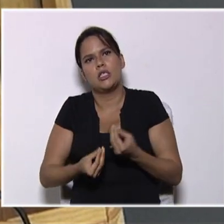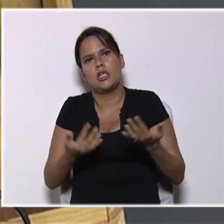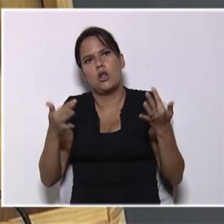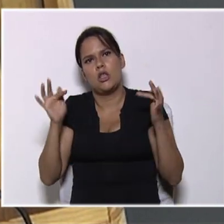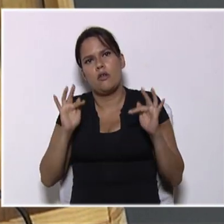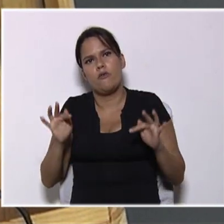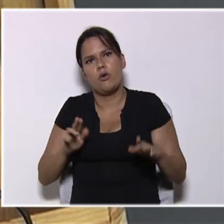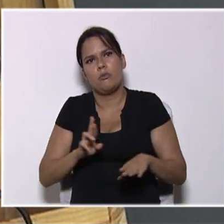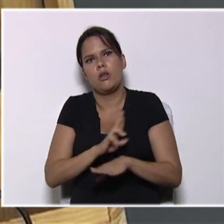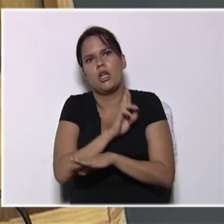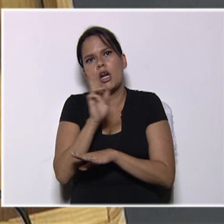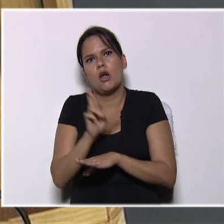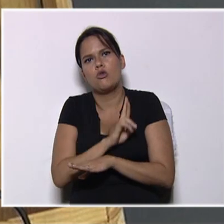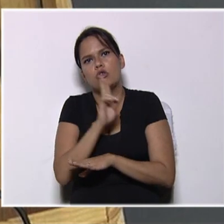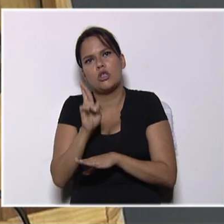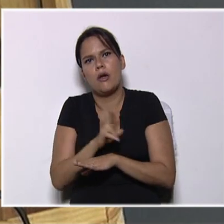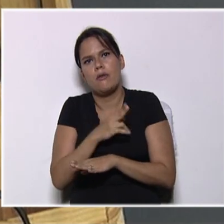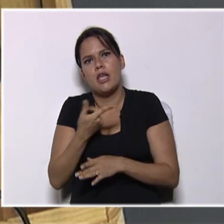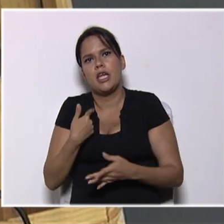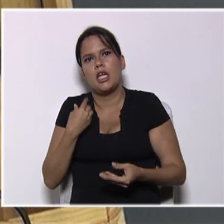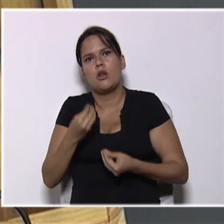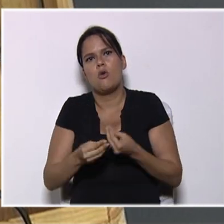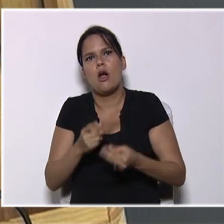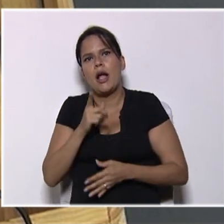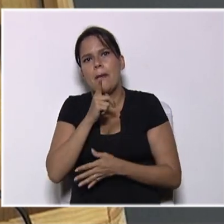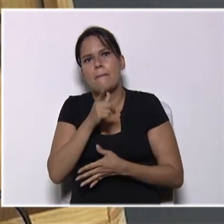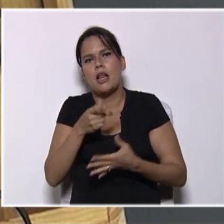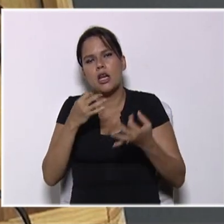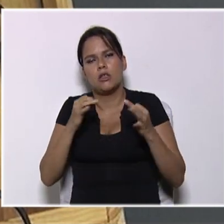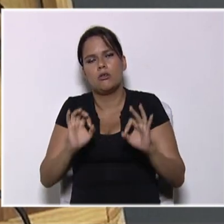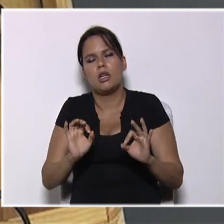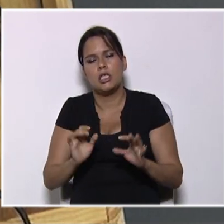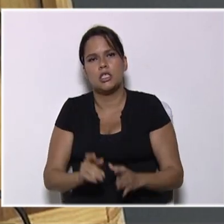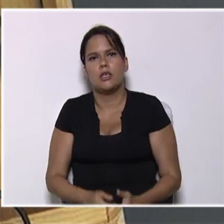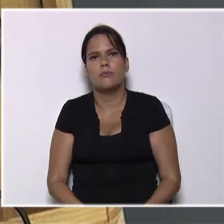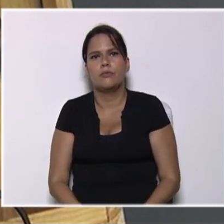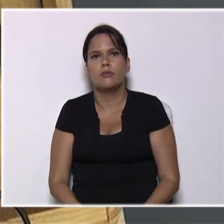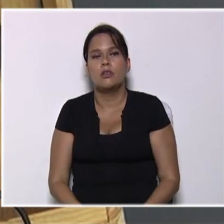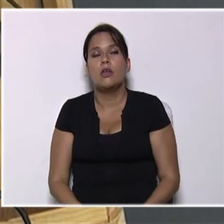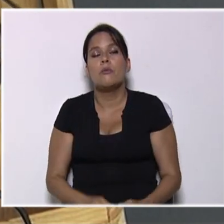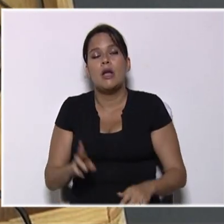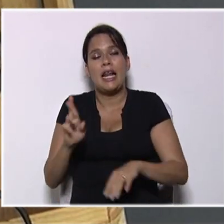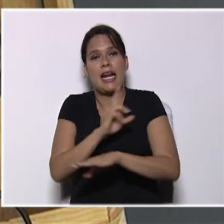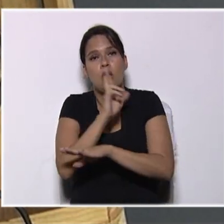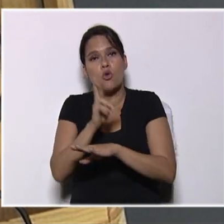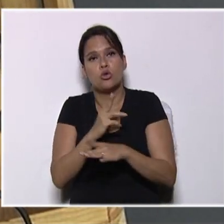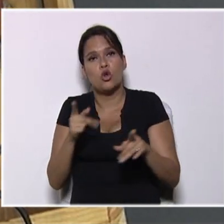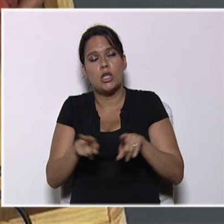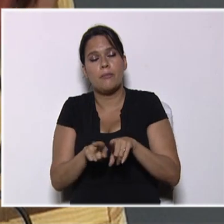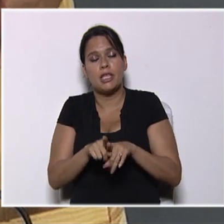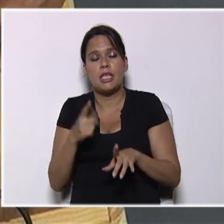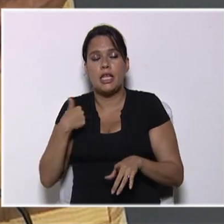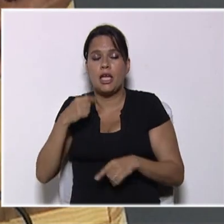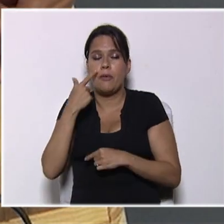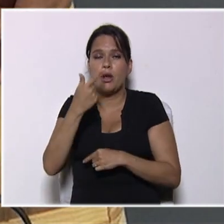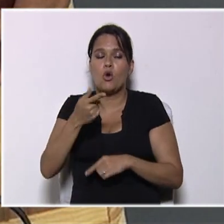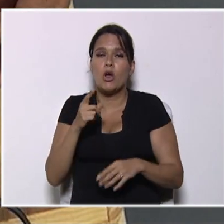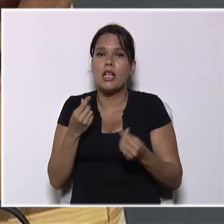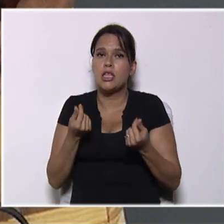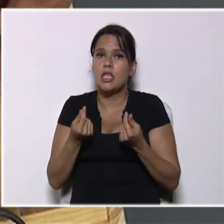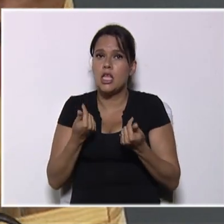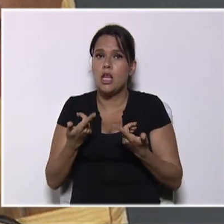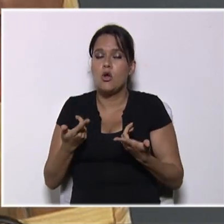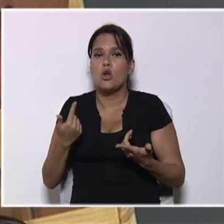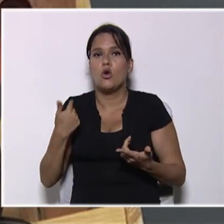manera de que yo no impacte al planeta, pero que tampoco impacte mi bolsillo. El reciclaje también tiene que ver con el dinero y el tiempo que yo tenga, ¿verdad? Otra de las cosas, y es lo que